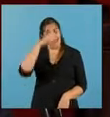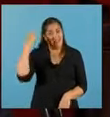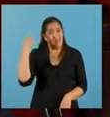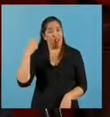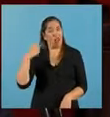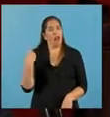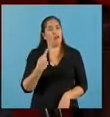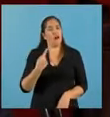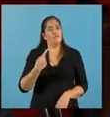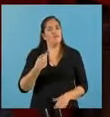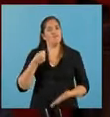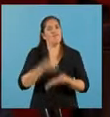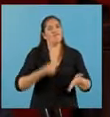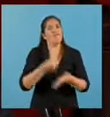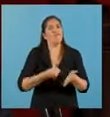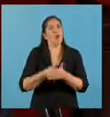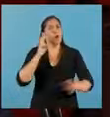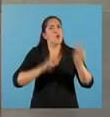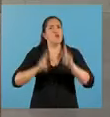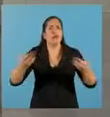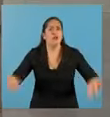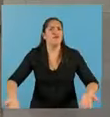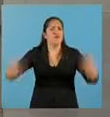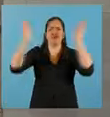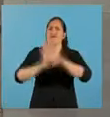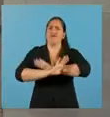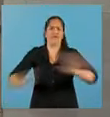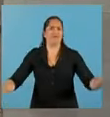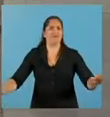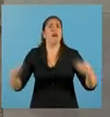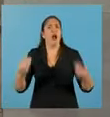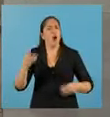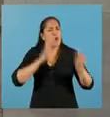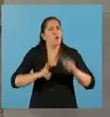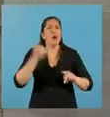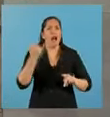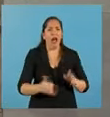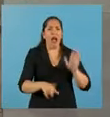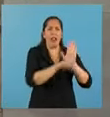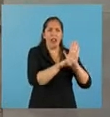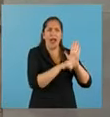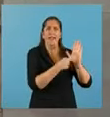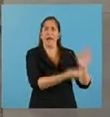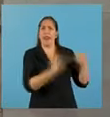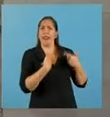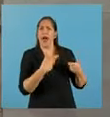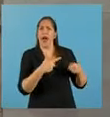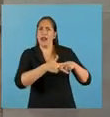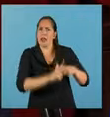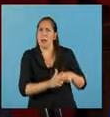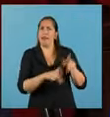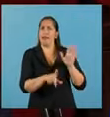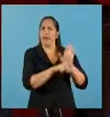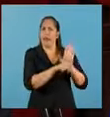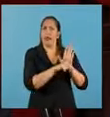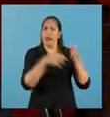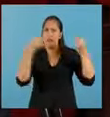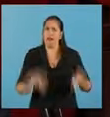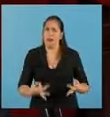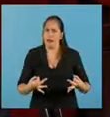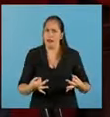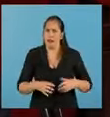al frente de la batalla contra la inflación usando todas las herramientas legales con las que cuenta. No es posible que con la